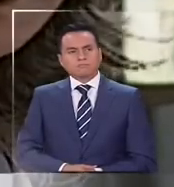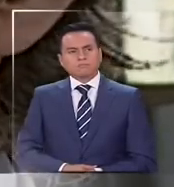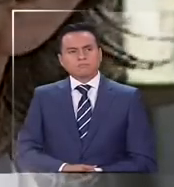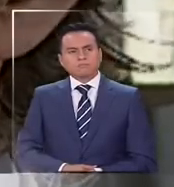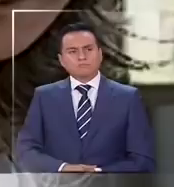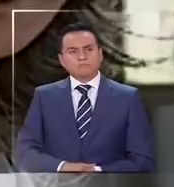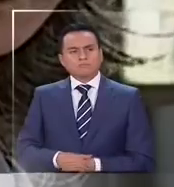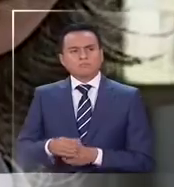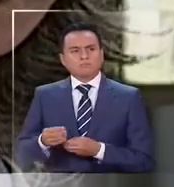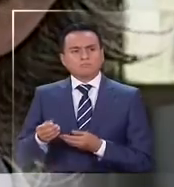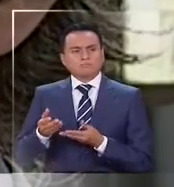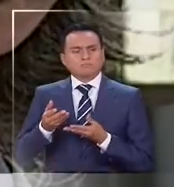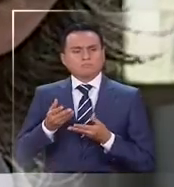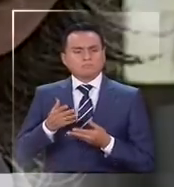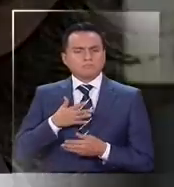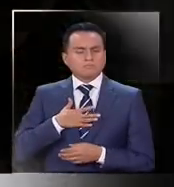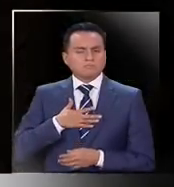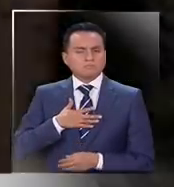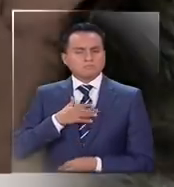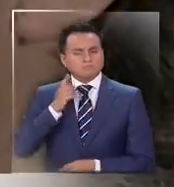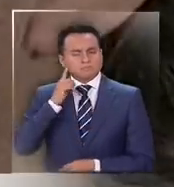Hay algo que se quebró en mí.